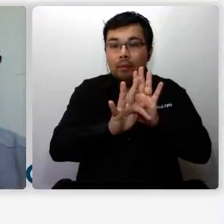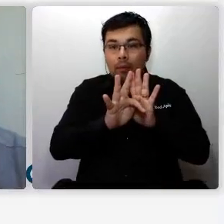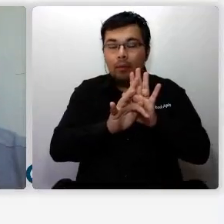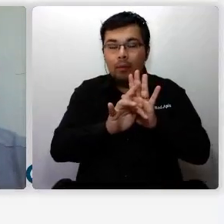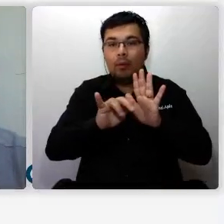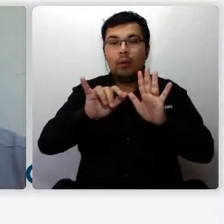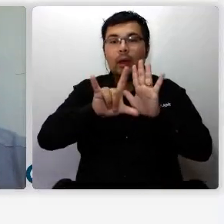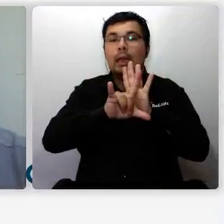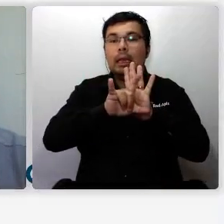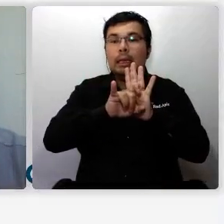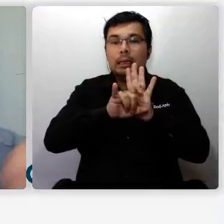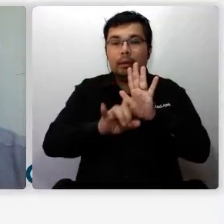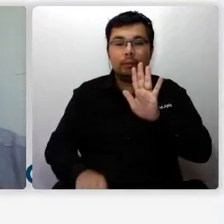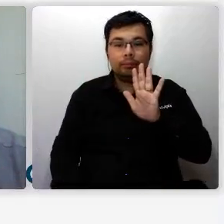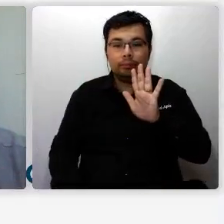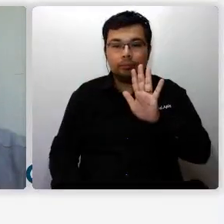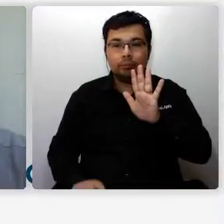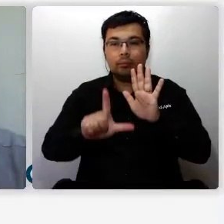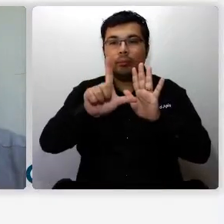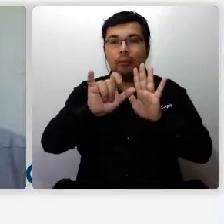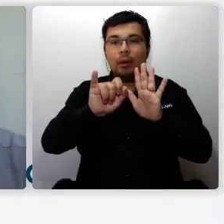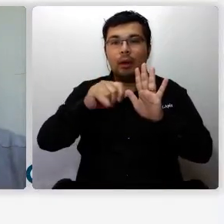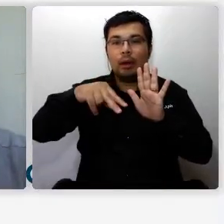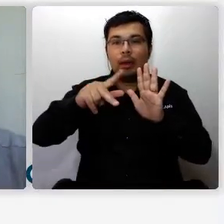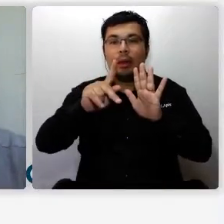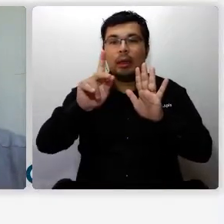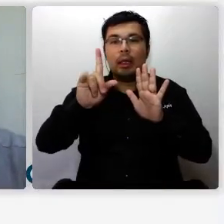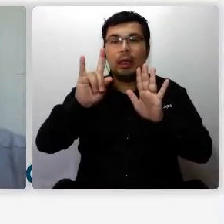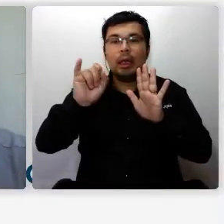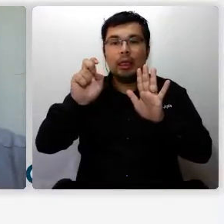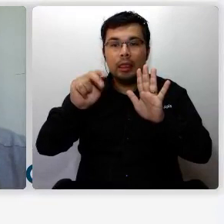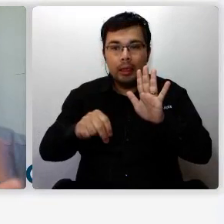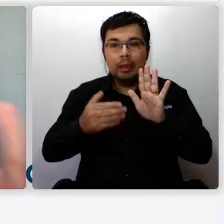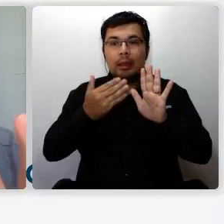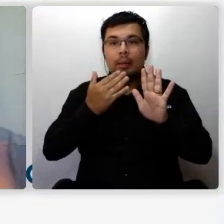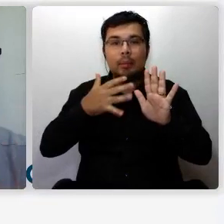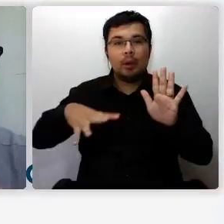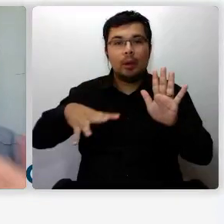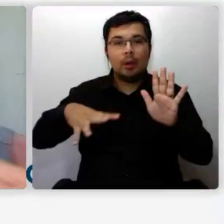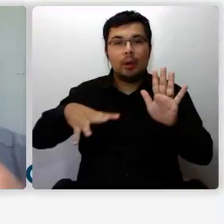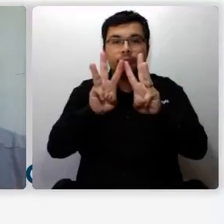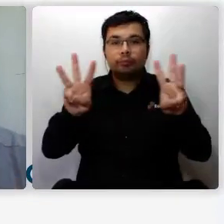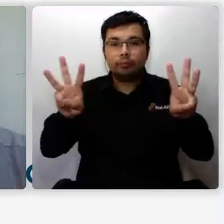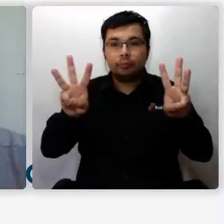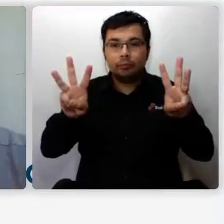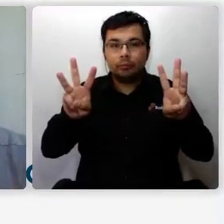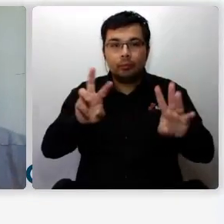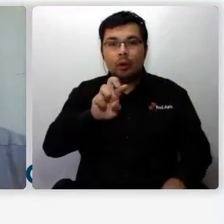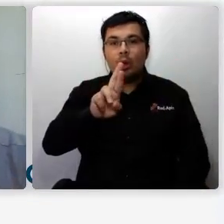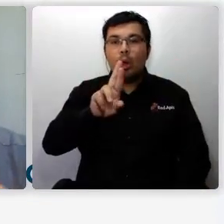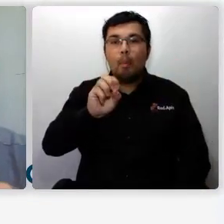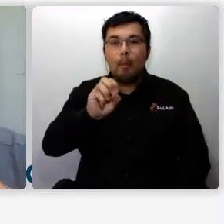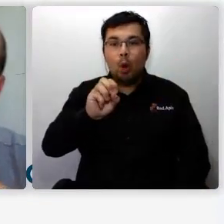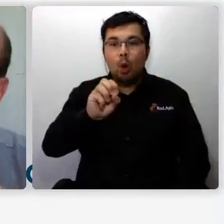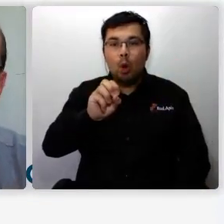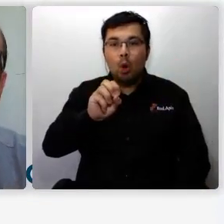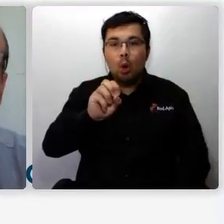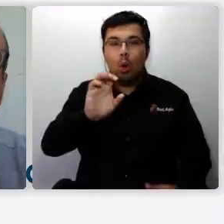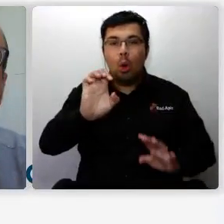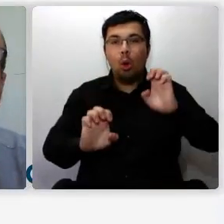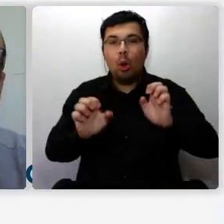para que también se puedan suscribir, y también nuestro sitio web www.propyme.com. ¿Para qué? Para que nos sigan, si es que no nos siguen, porque